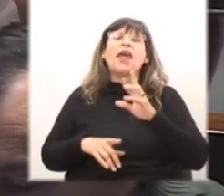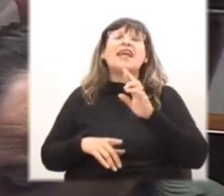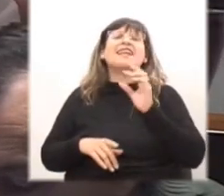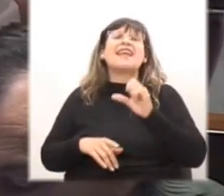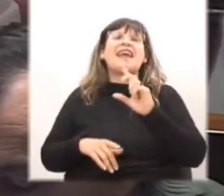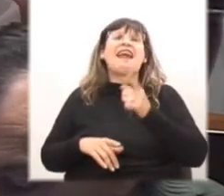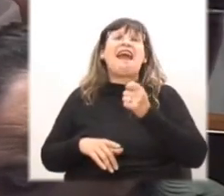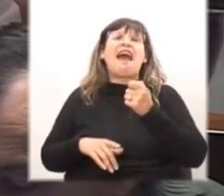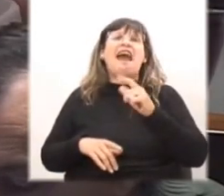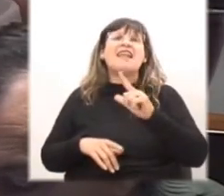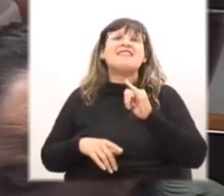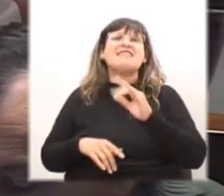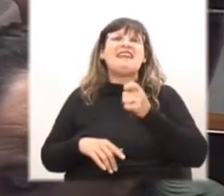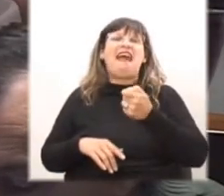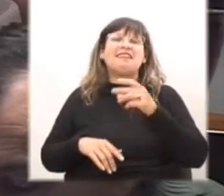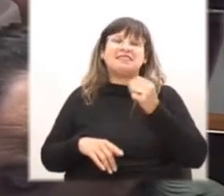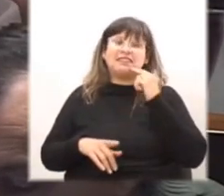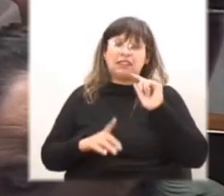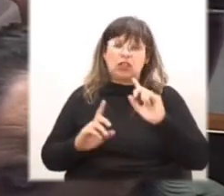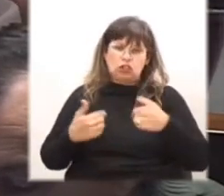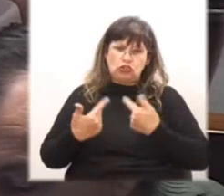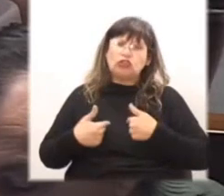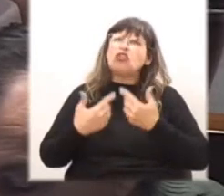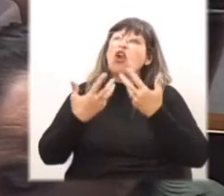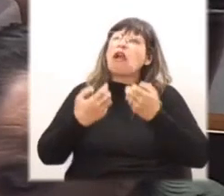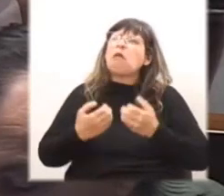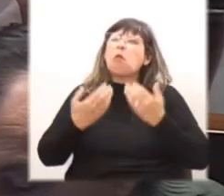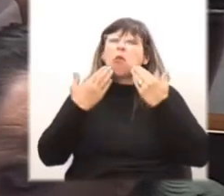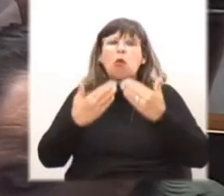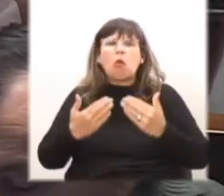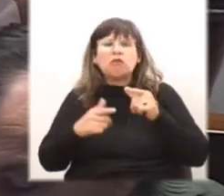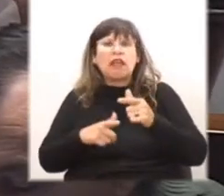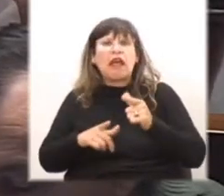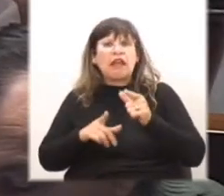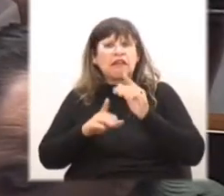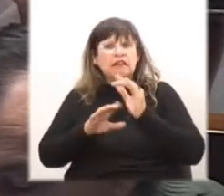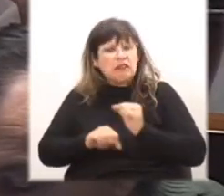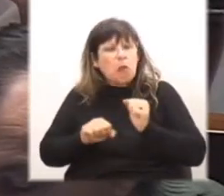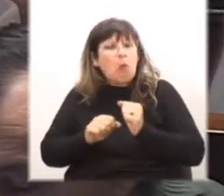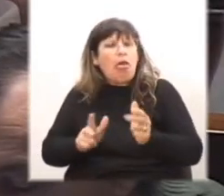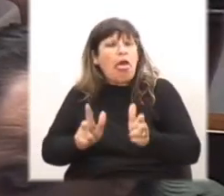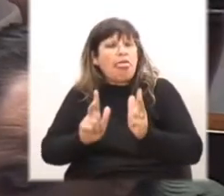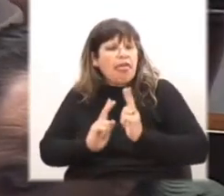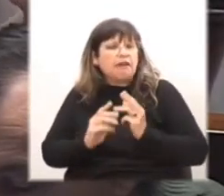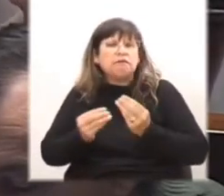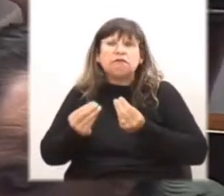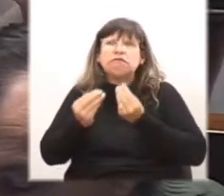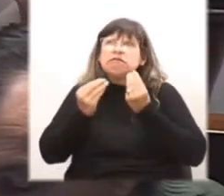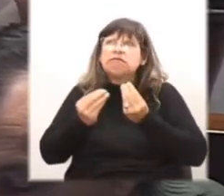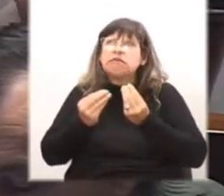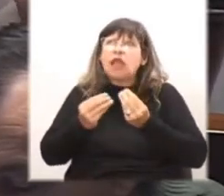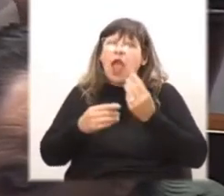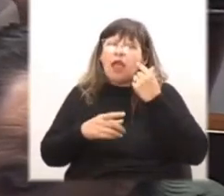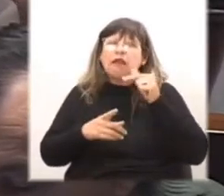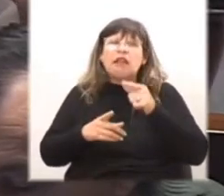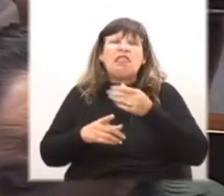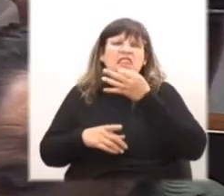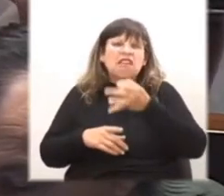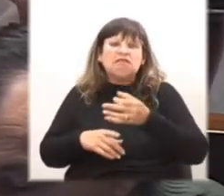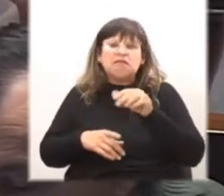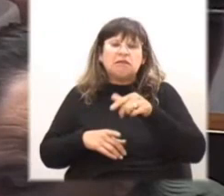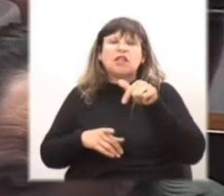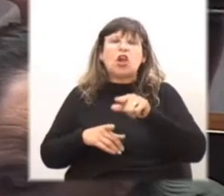Y entonces en ese sentido nosotros queremos preguntar si puede decirnos a qué se refiere el presidente con